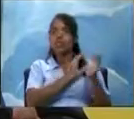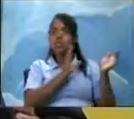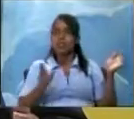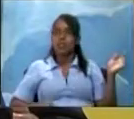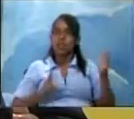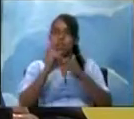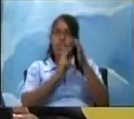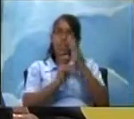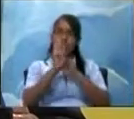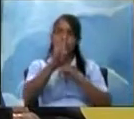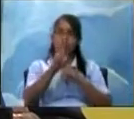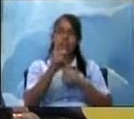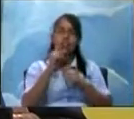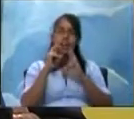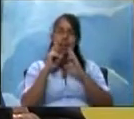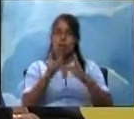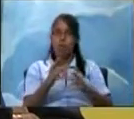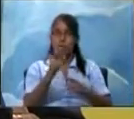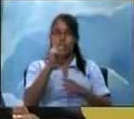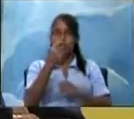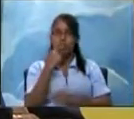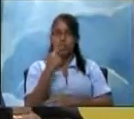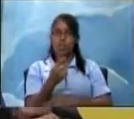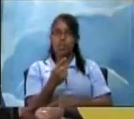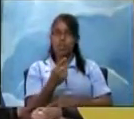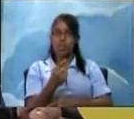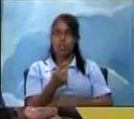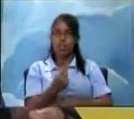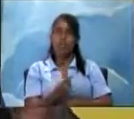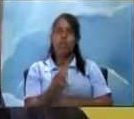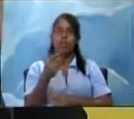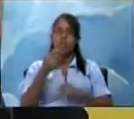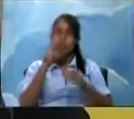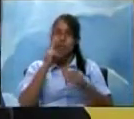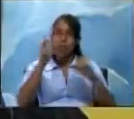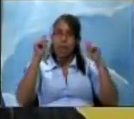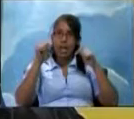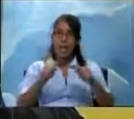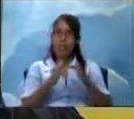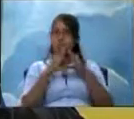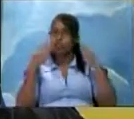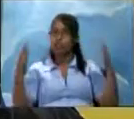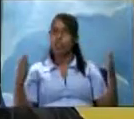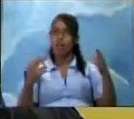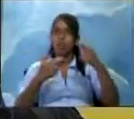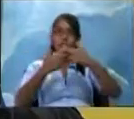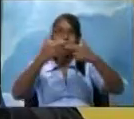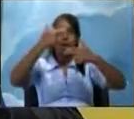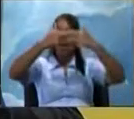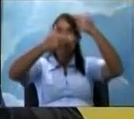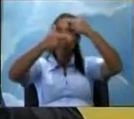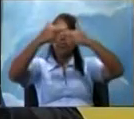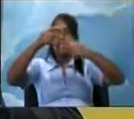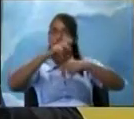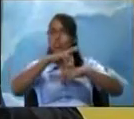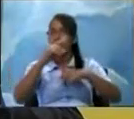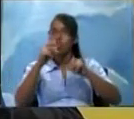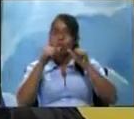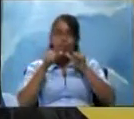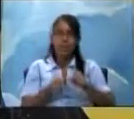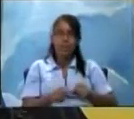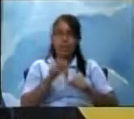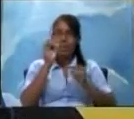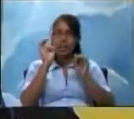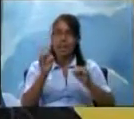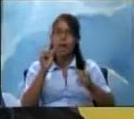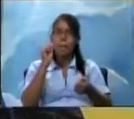Jesucristo en el versículo 2 dice, Jesús respondiendo le dijo, ¿ves estos grandes edificios? No